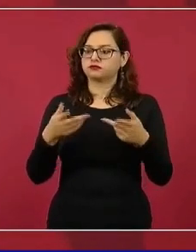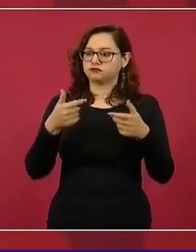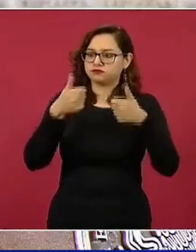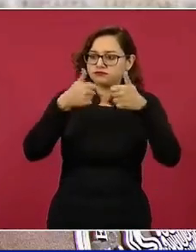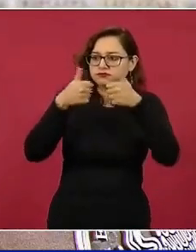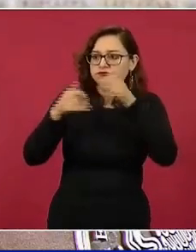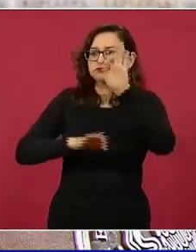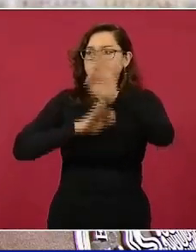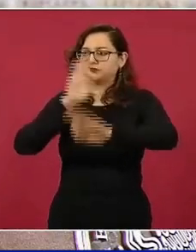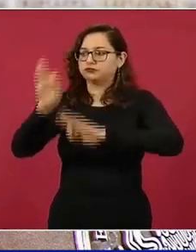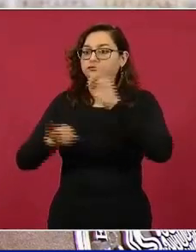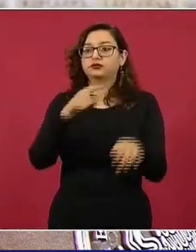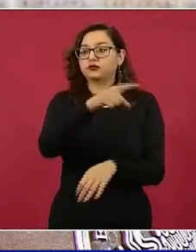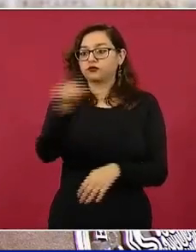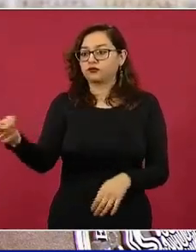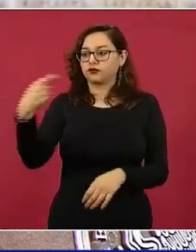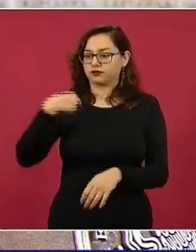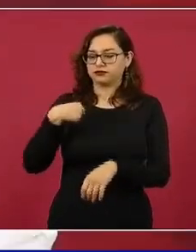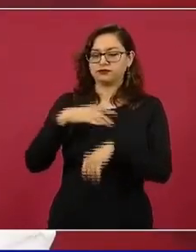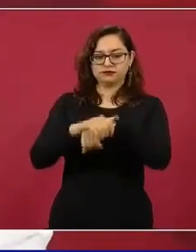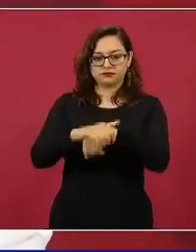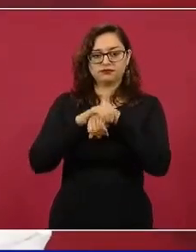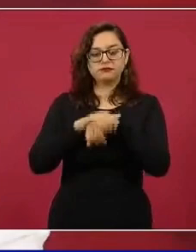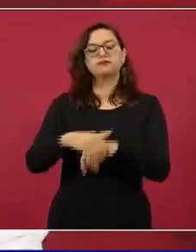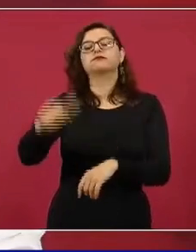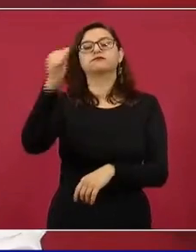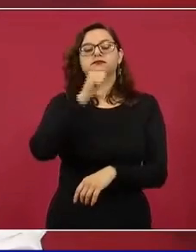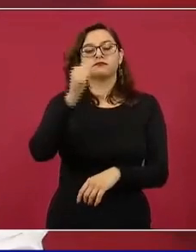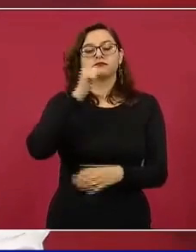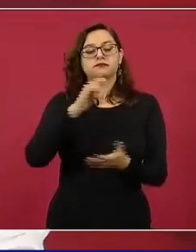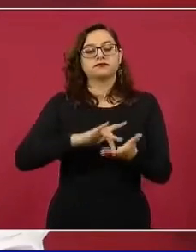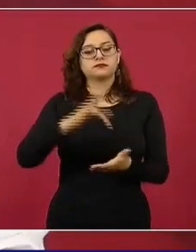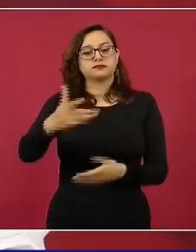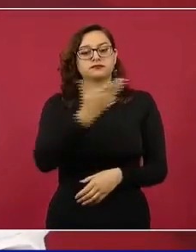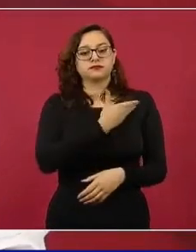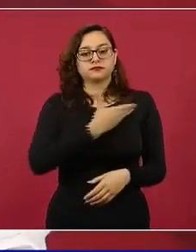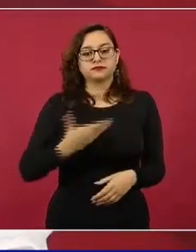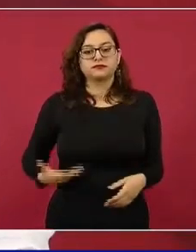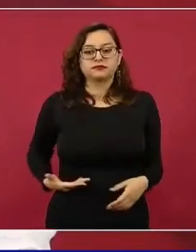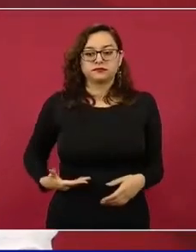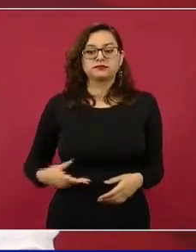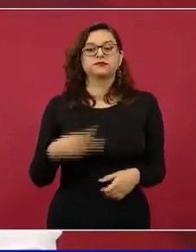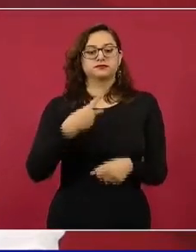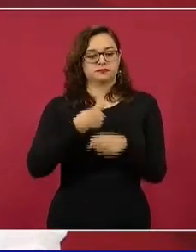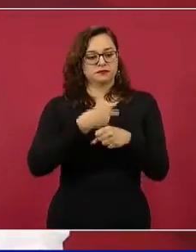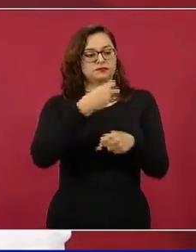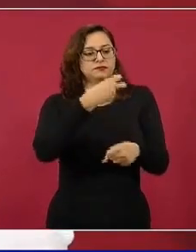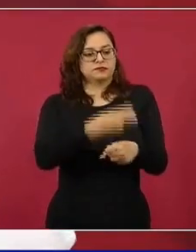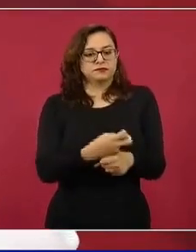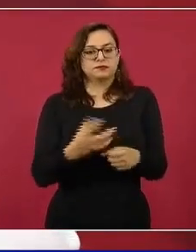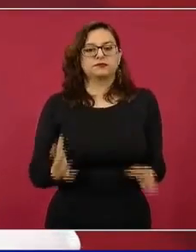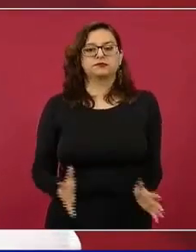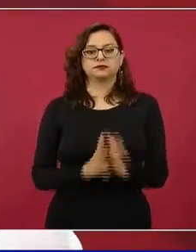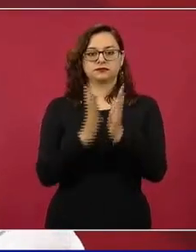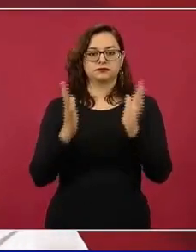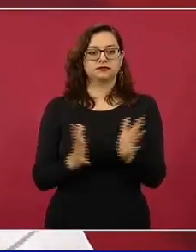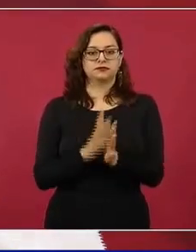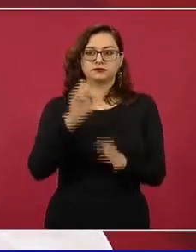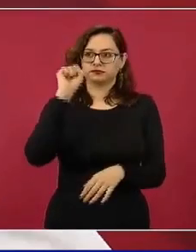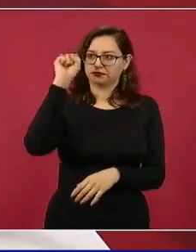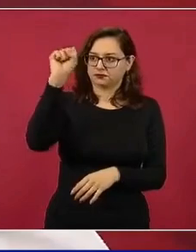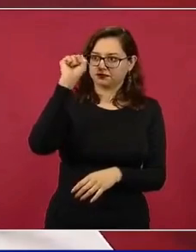Y en mí encontrarán siempre una mano amiga. Muchas gracias al señor presidente por impulsar la democracia en la vida de los sindicatos de